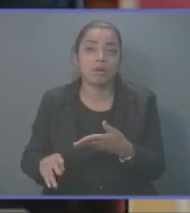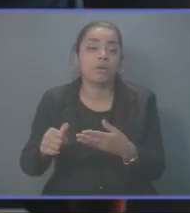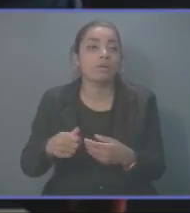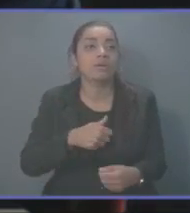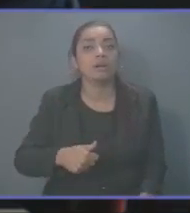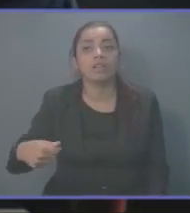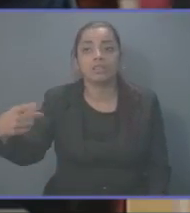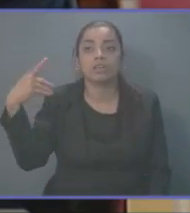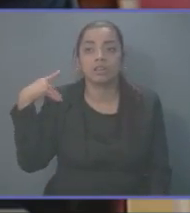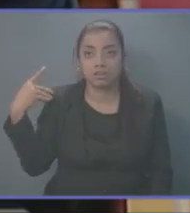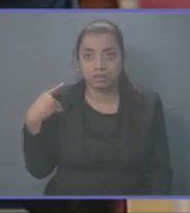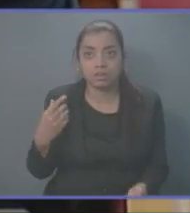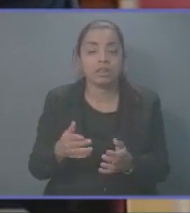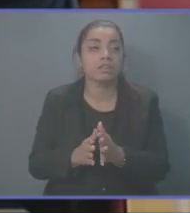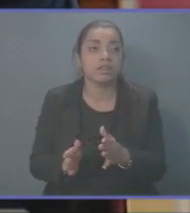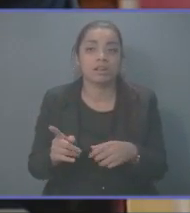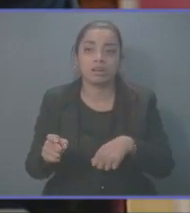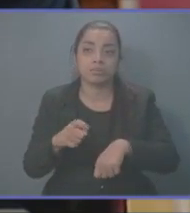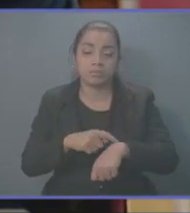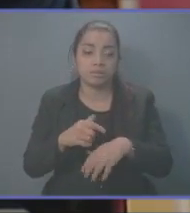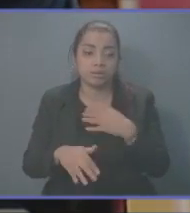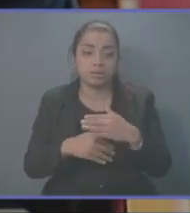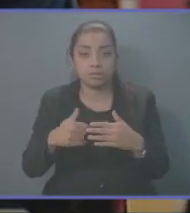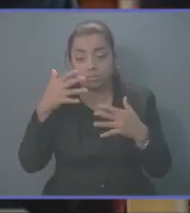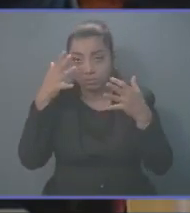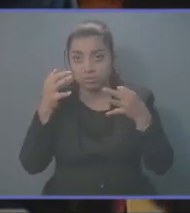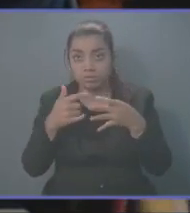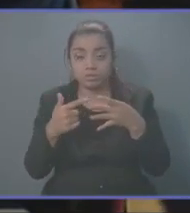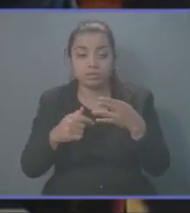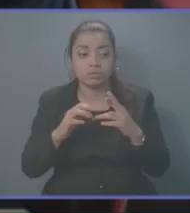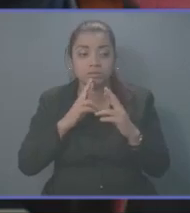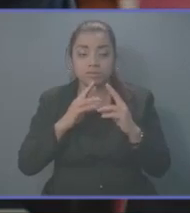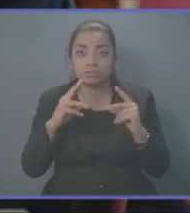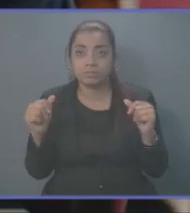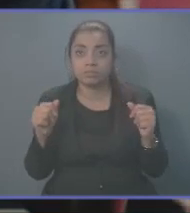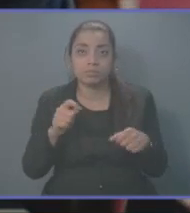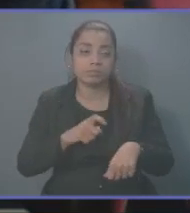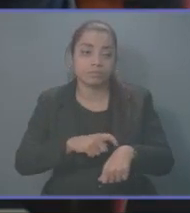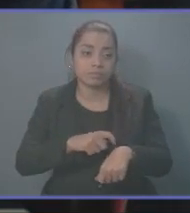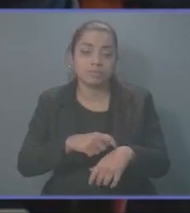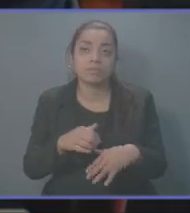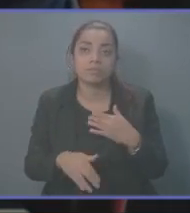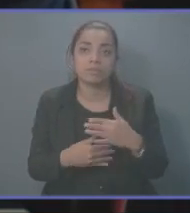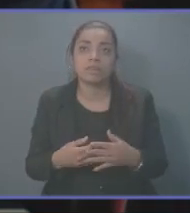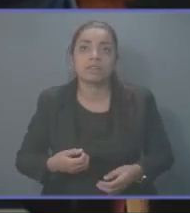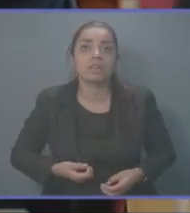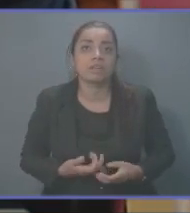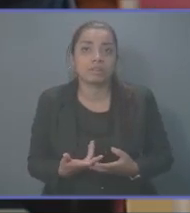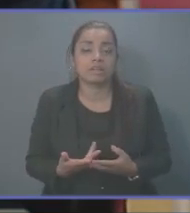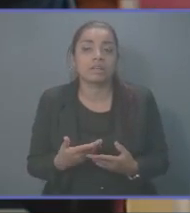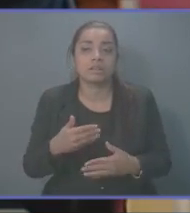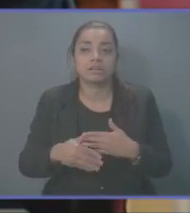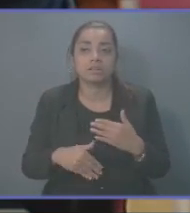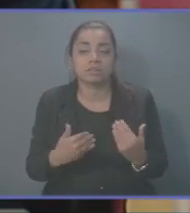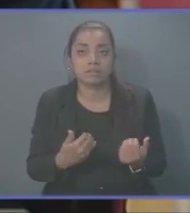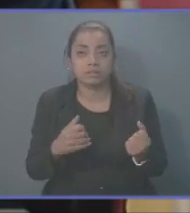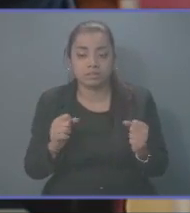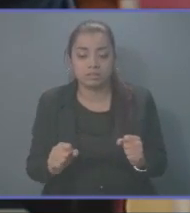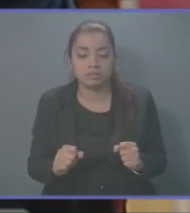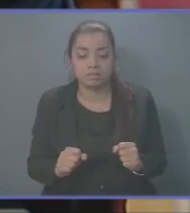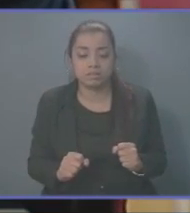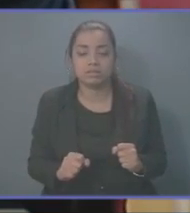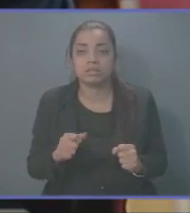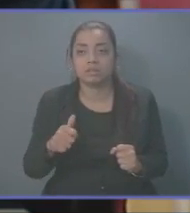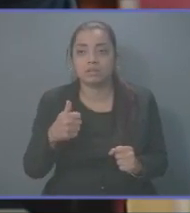de Tesorería, al momento de emitir la correspondiente resolución de pago a plazos, deberá estipular que el contribuyente a quien se concede